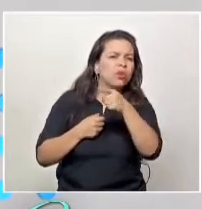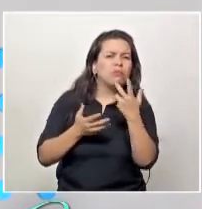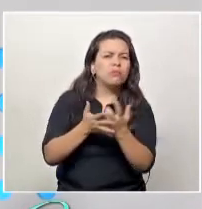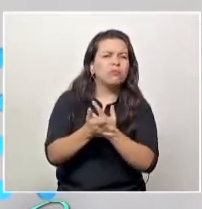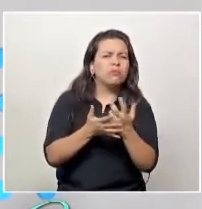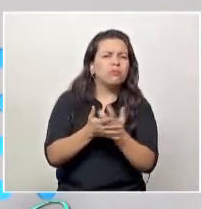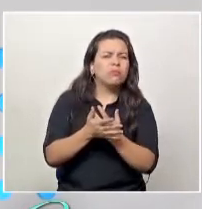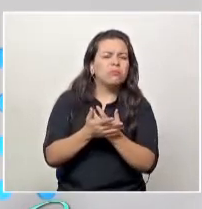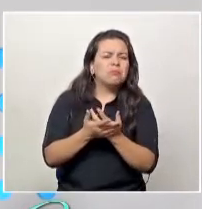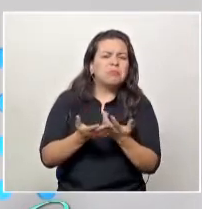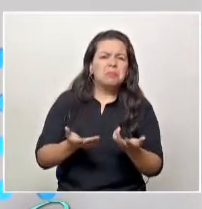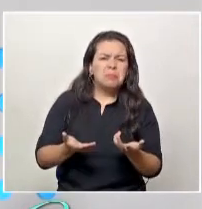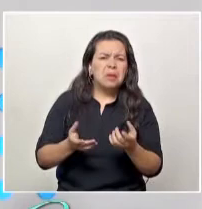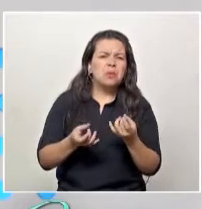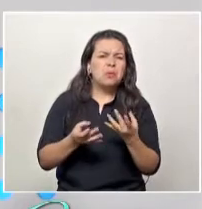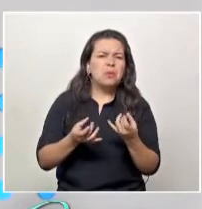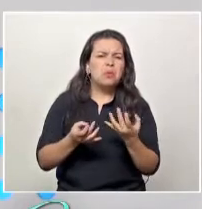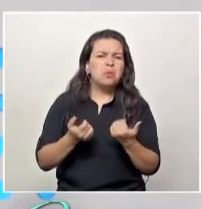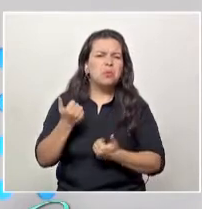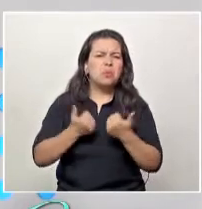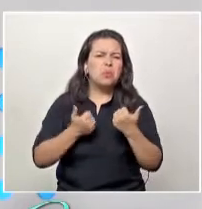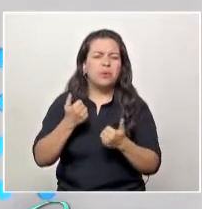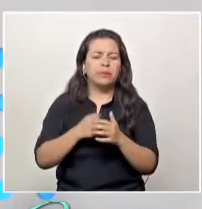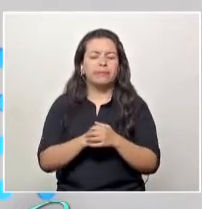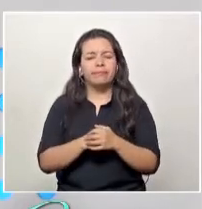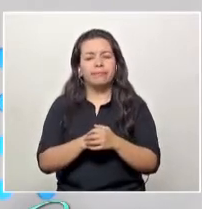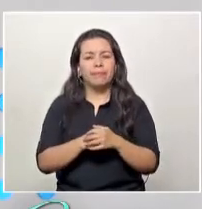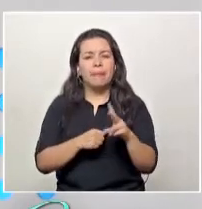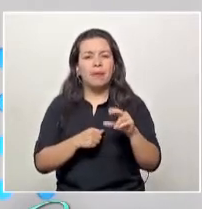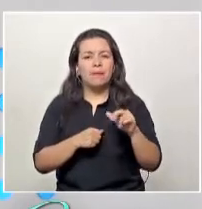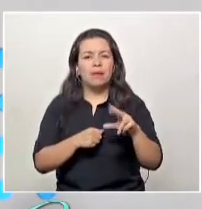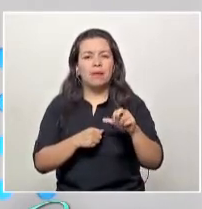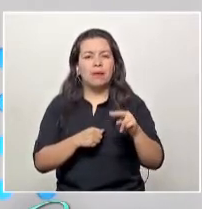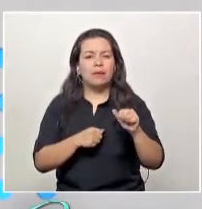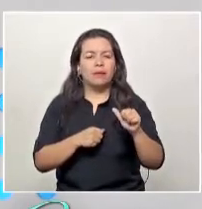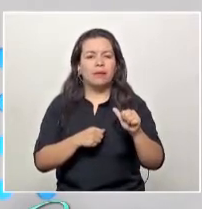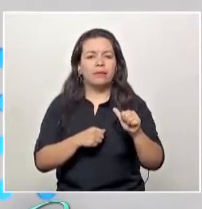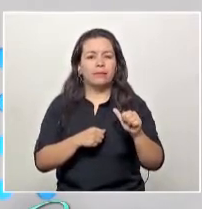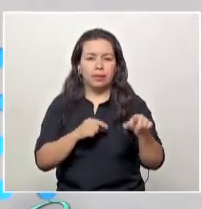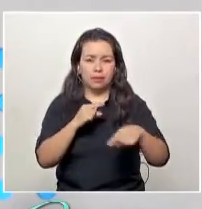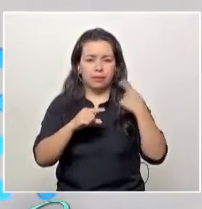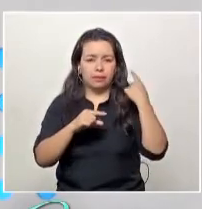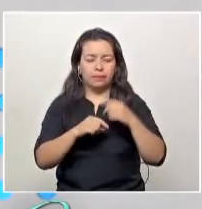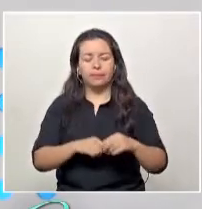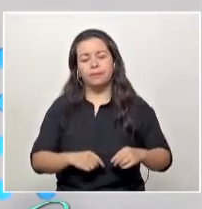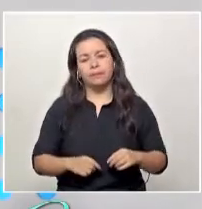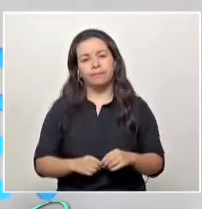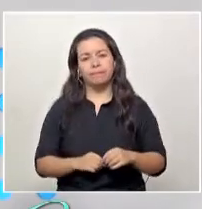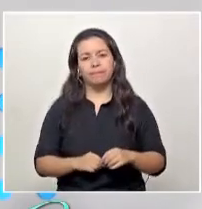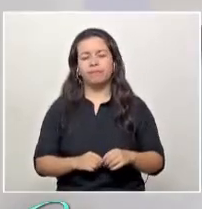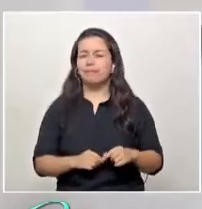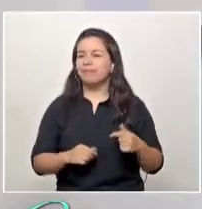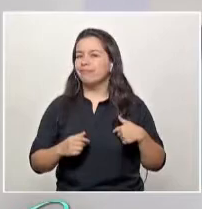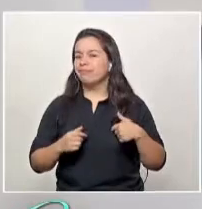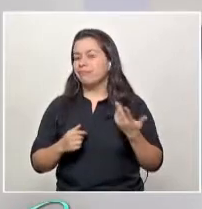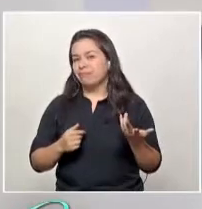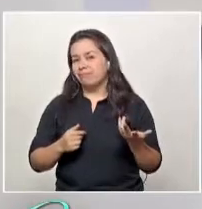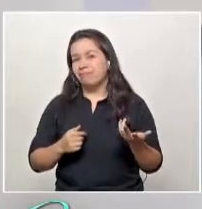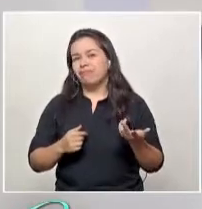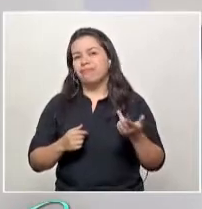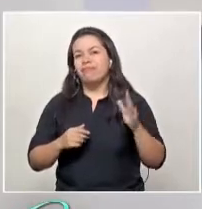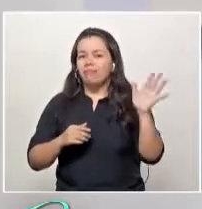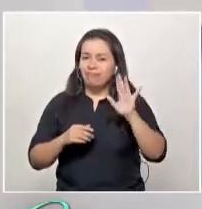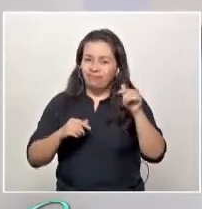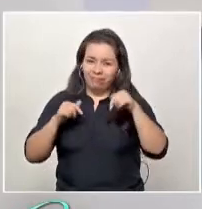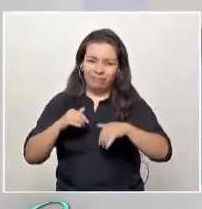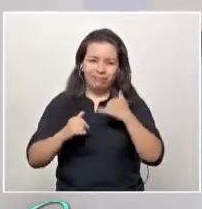me puede recomendar para ese dolor? Natalie Viviana escribe esta pregunta. A mí me parece muy bueno poder despedir